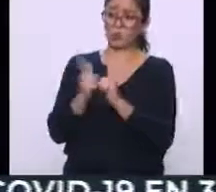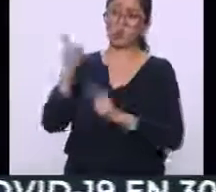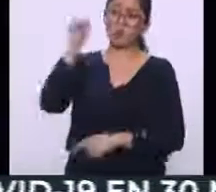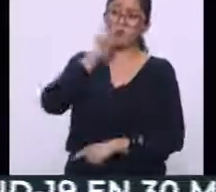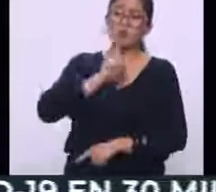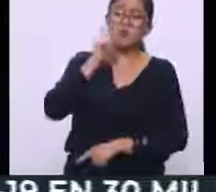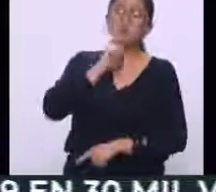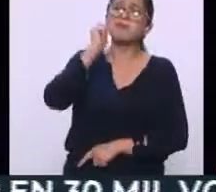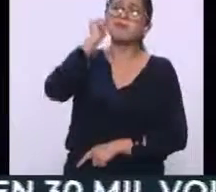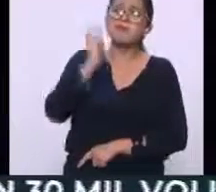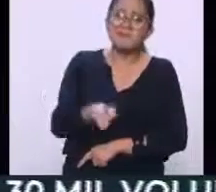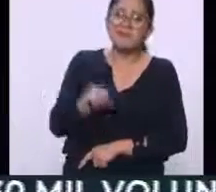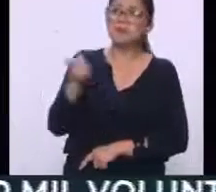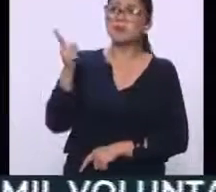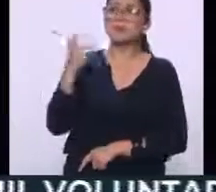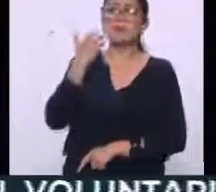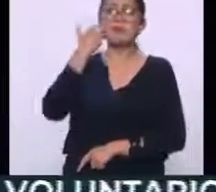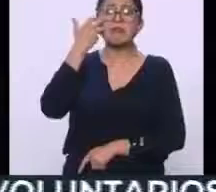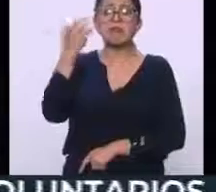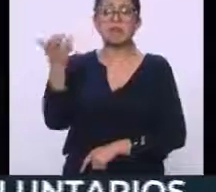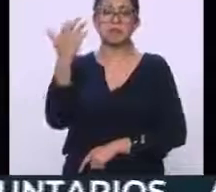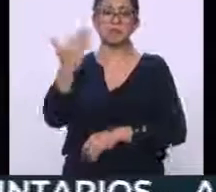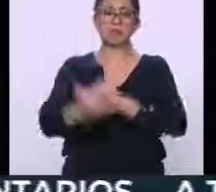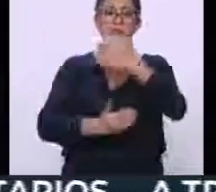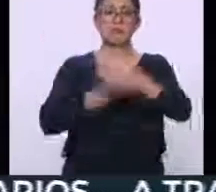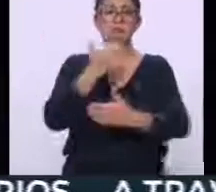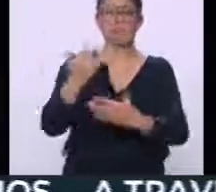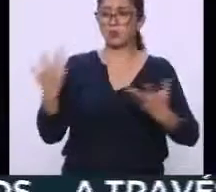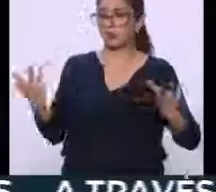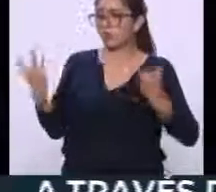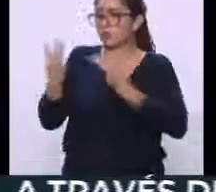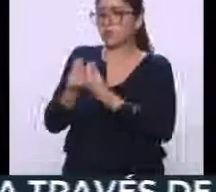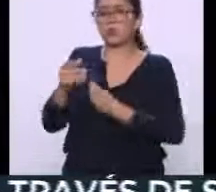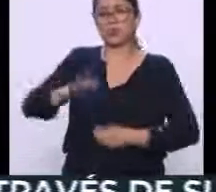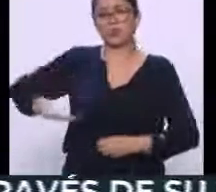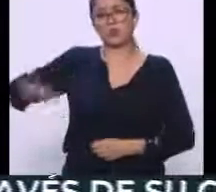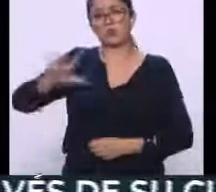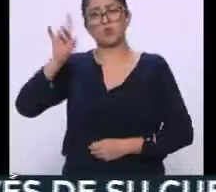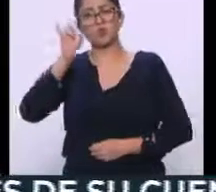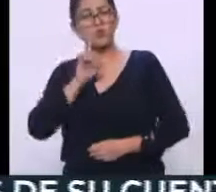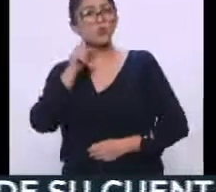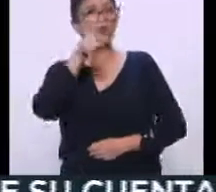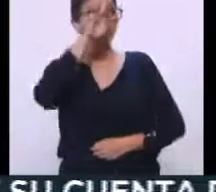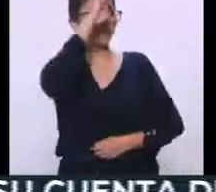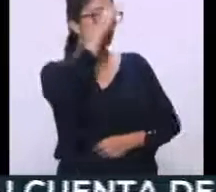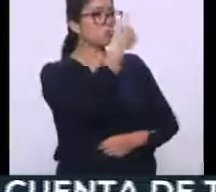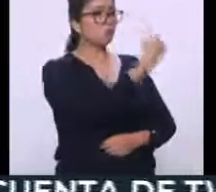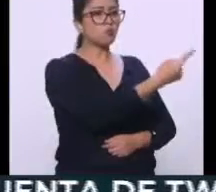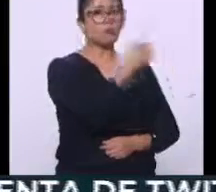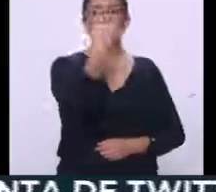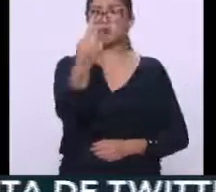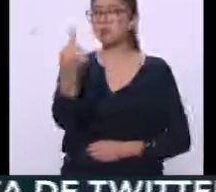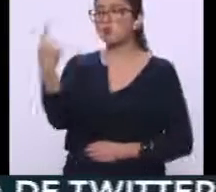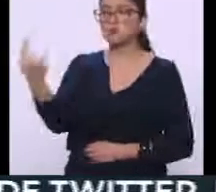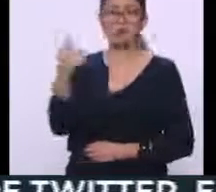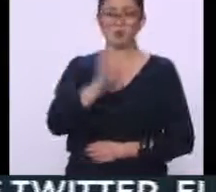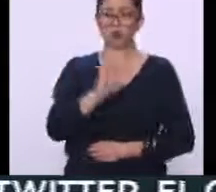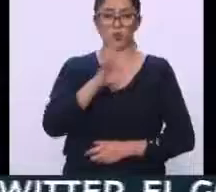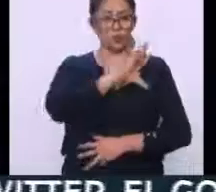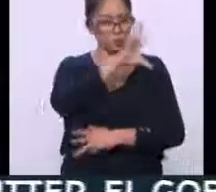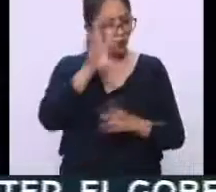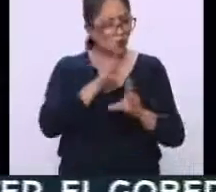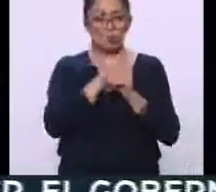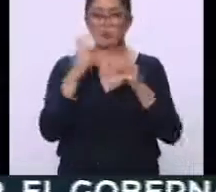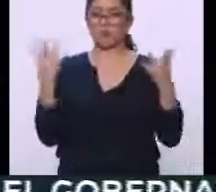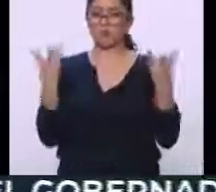lucha por... pues más bien es una lucha colectiva, no es una lucha de una y otra, sino una lucha colectiva, y de cómo podemos